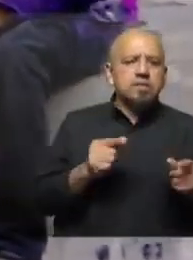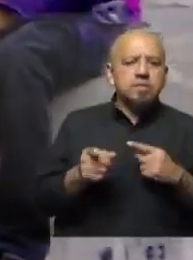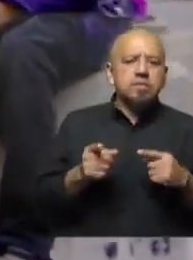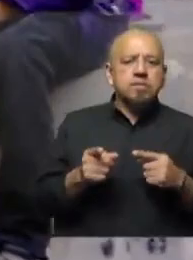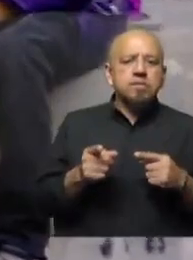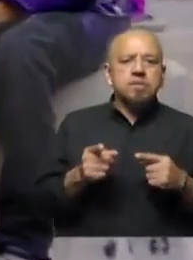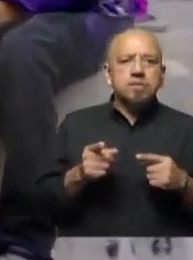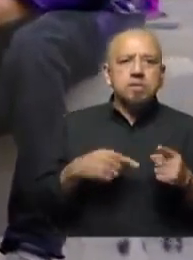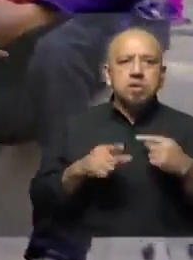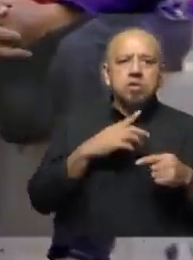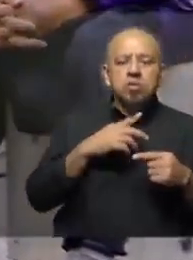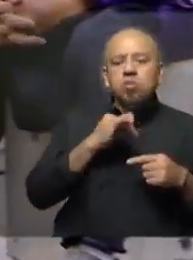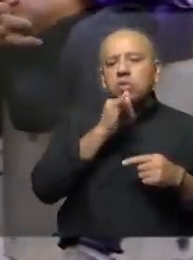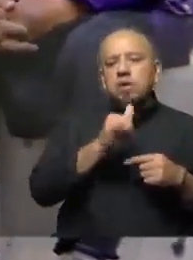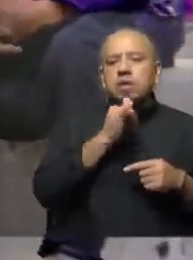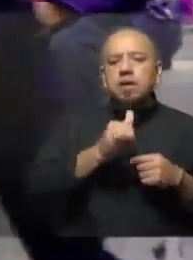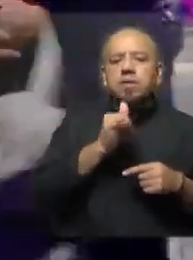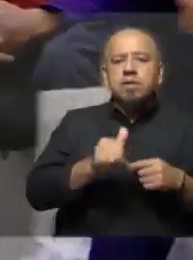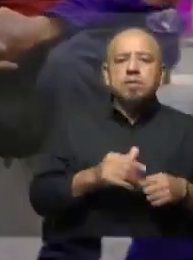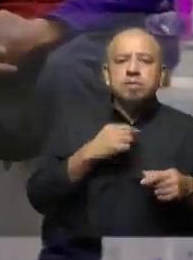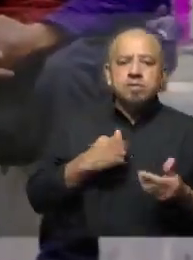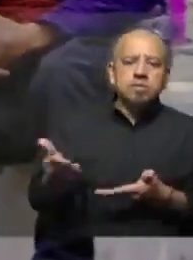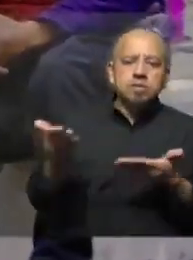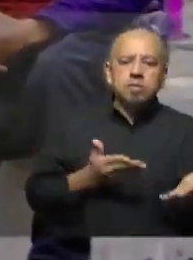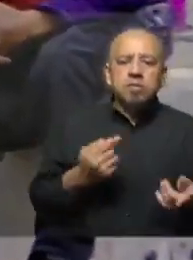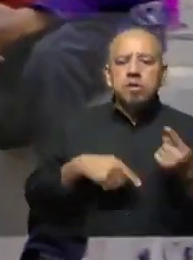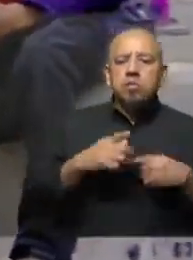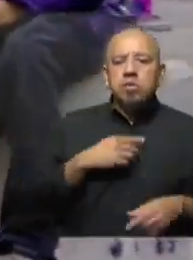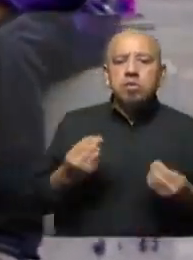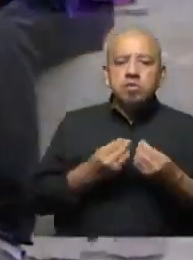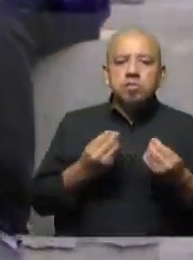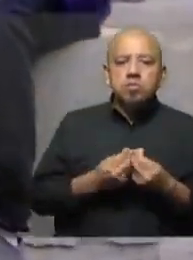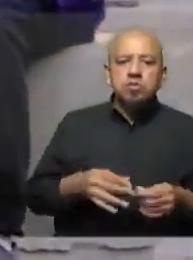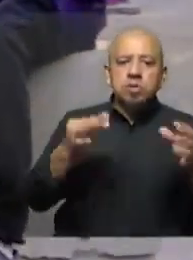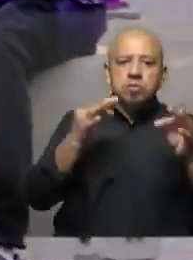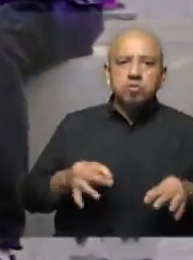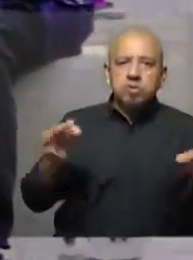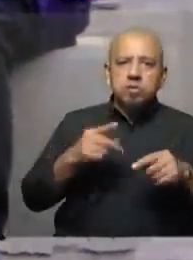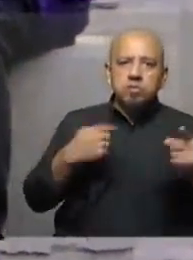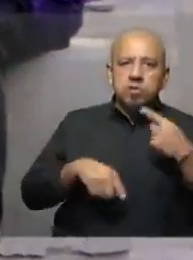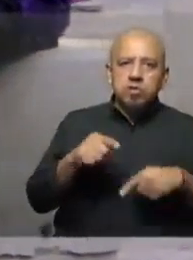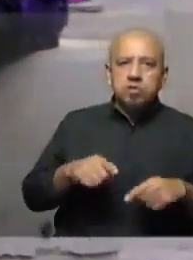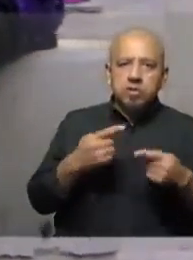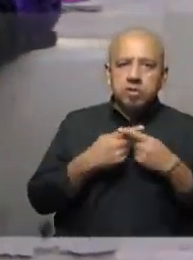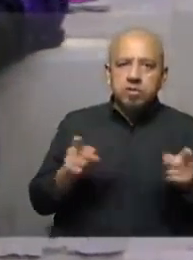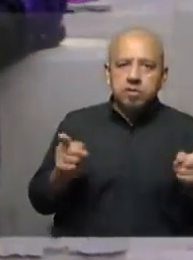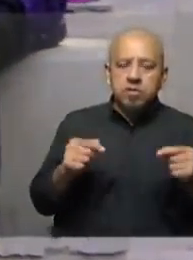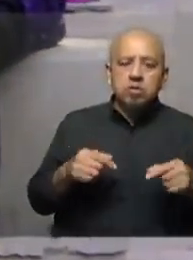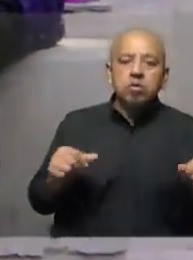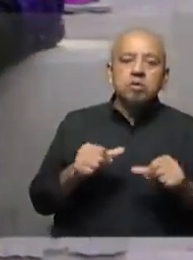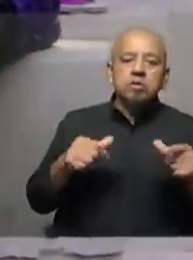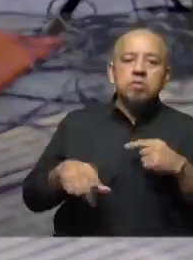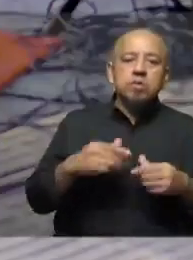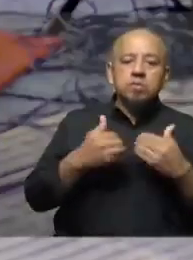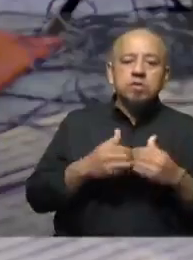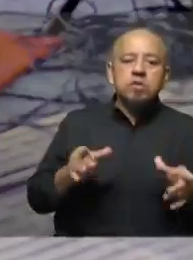toque, que era como cantaba Ine, cantaba yo, nos invitábamos en varias canciones. Pero esto es como distinto, es un show que armamos de cero, una